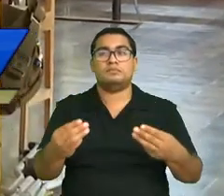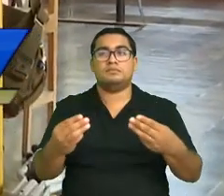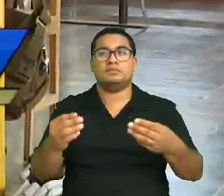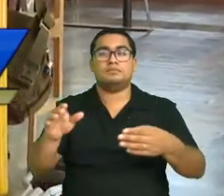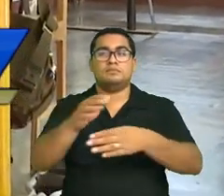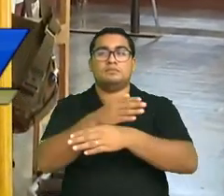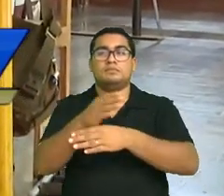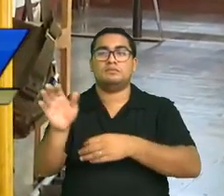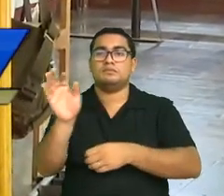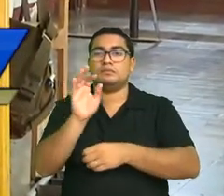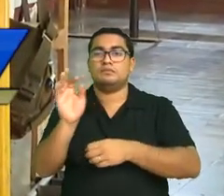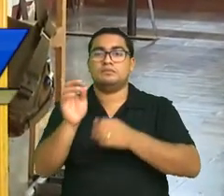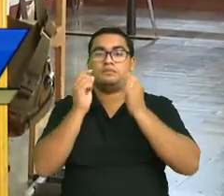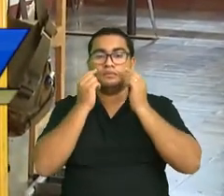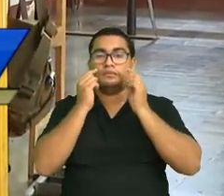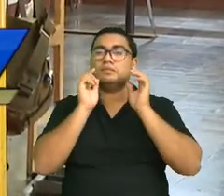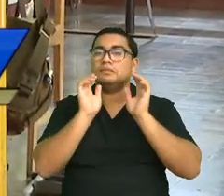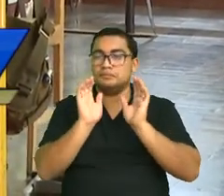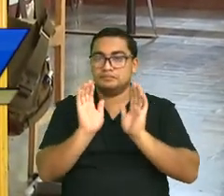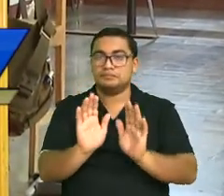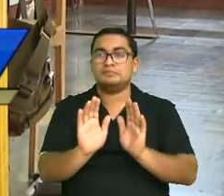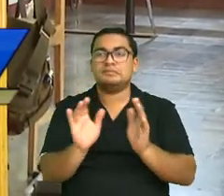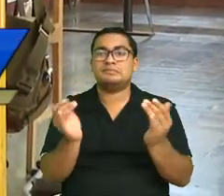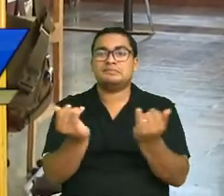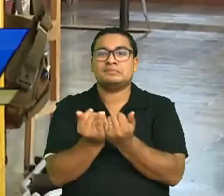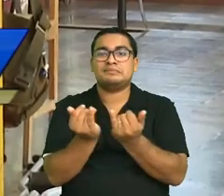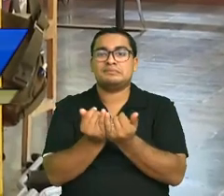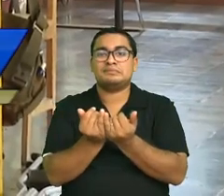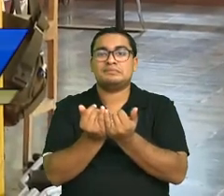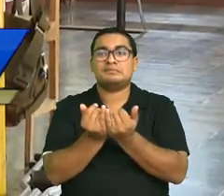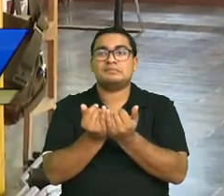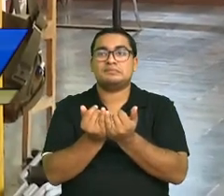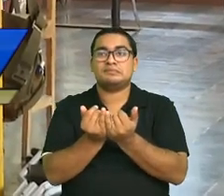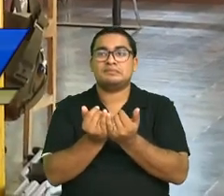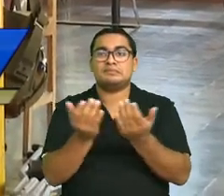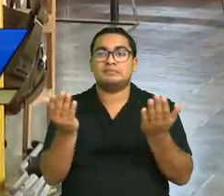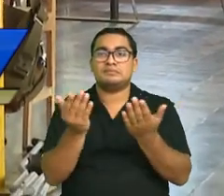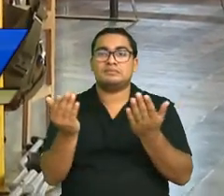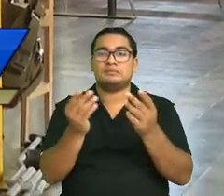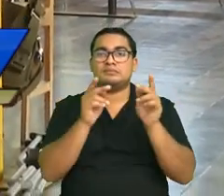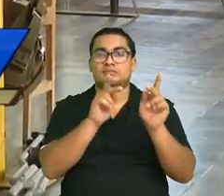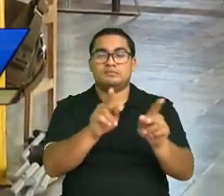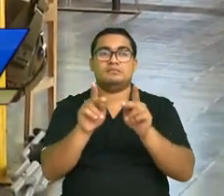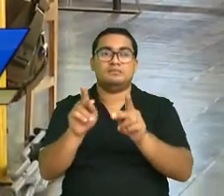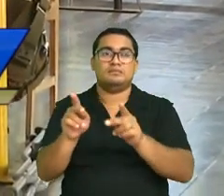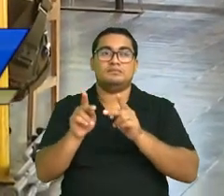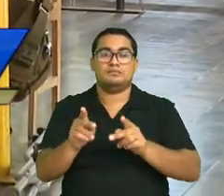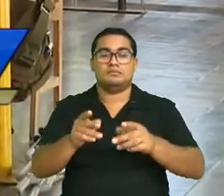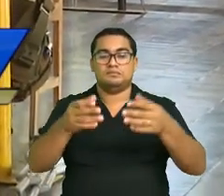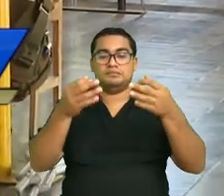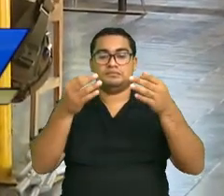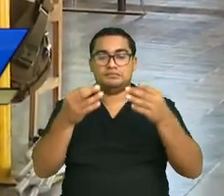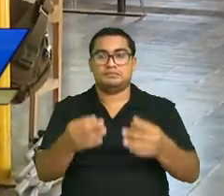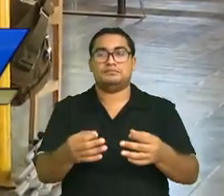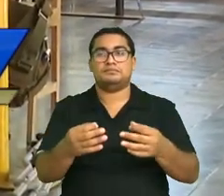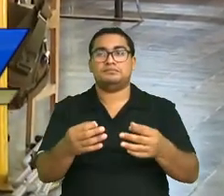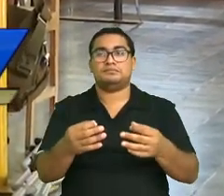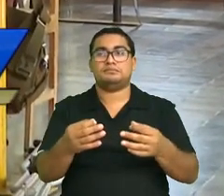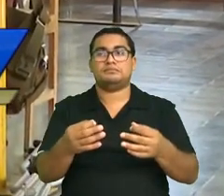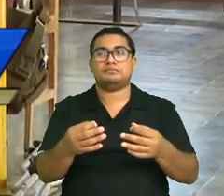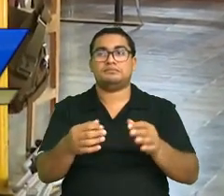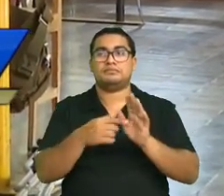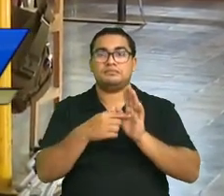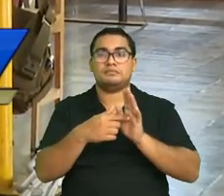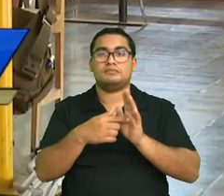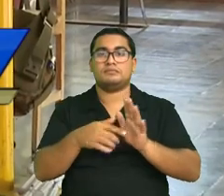de diagnóstico, estímulo, sino que también un personal calificado, ¿verdad? Claro. Ya